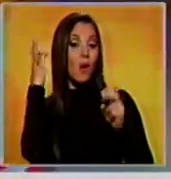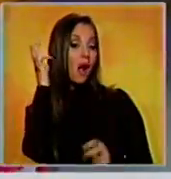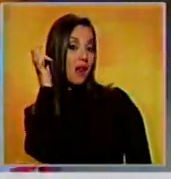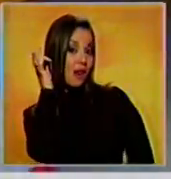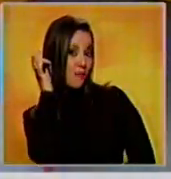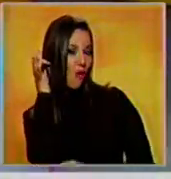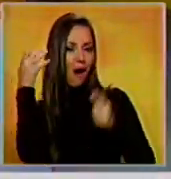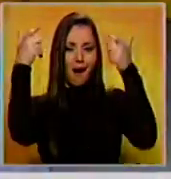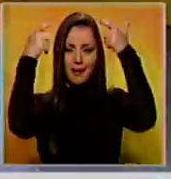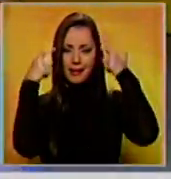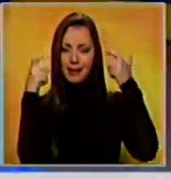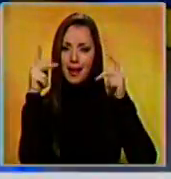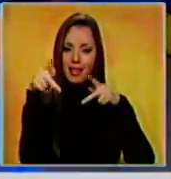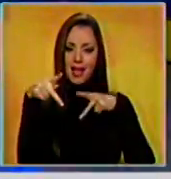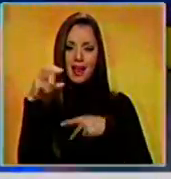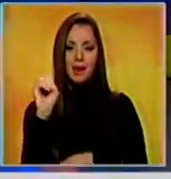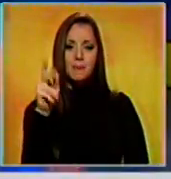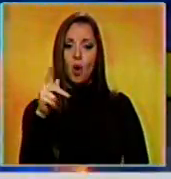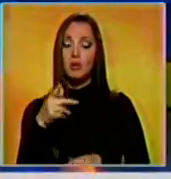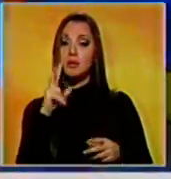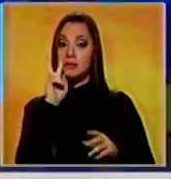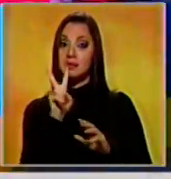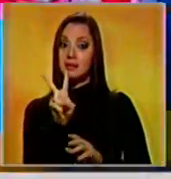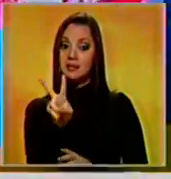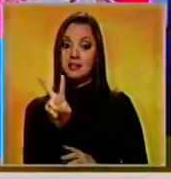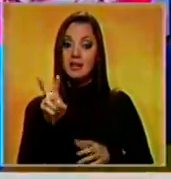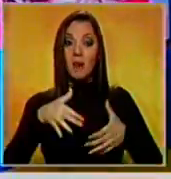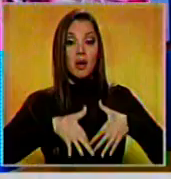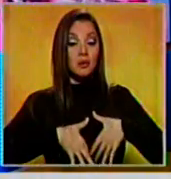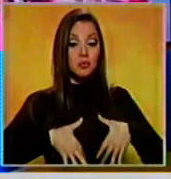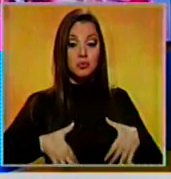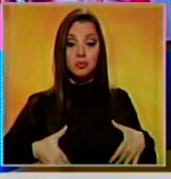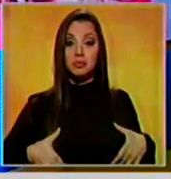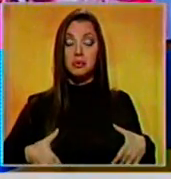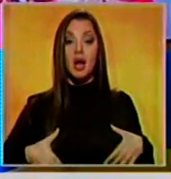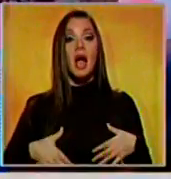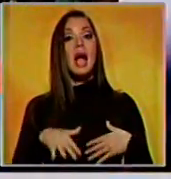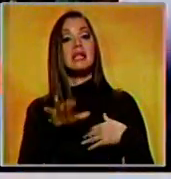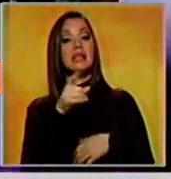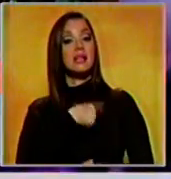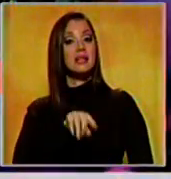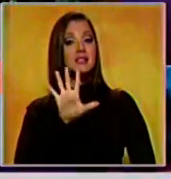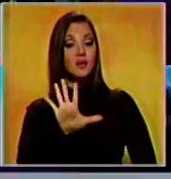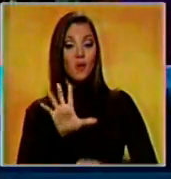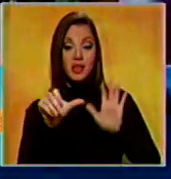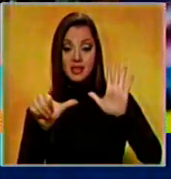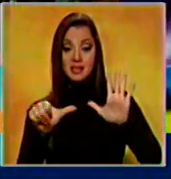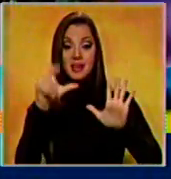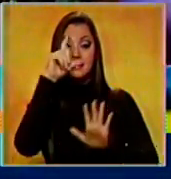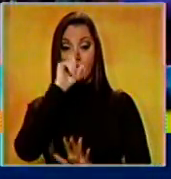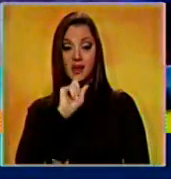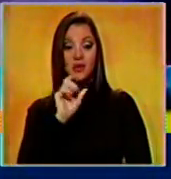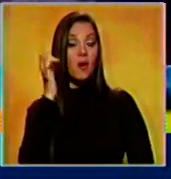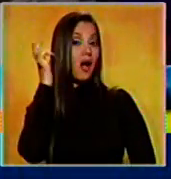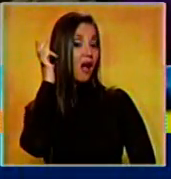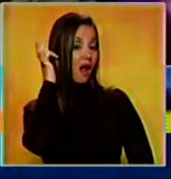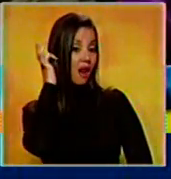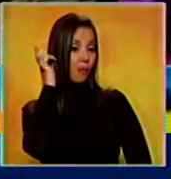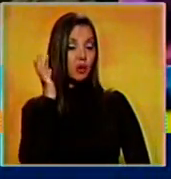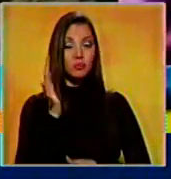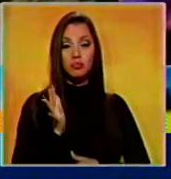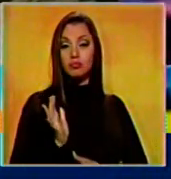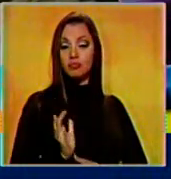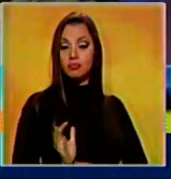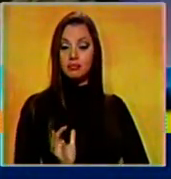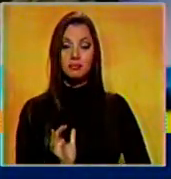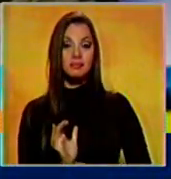reina del pop, se deja ver completamente en topless a sus 56 años. La reina del pop ha posado sensual y provocativa